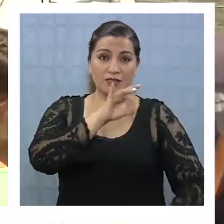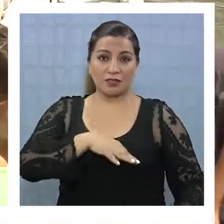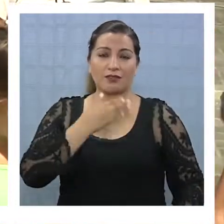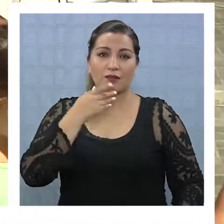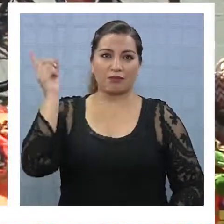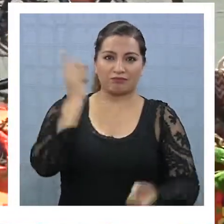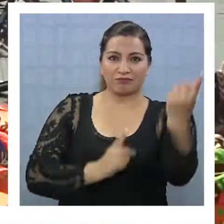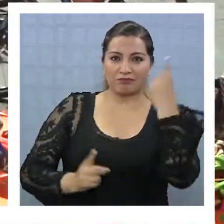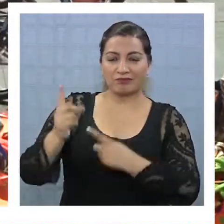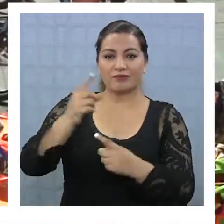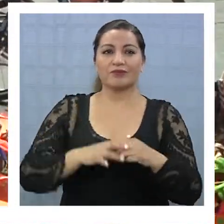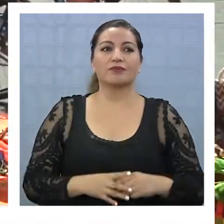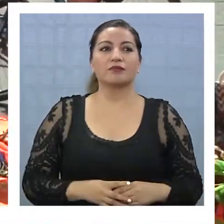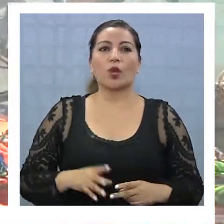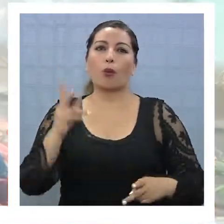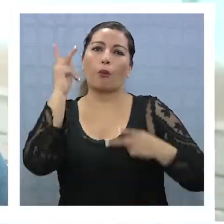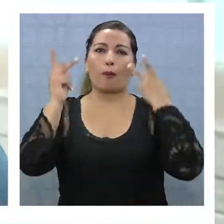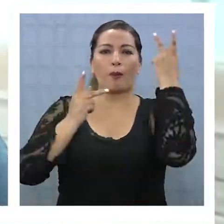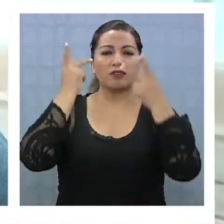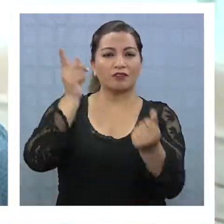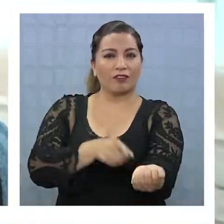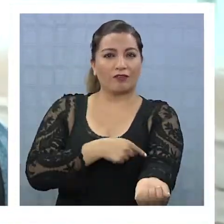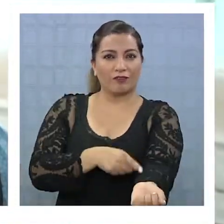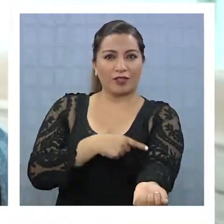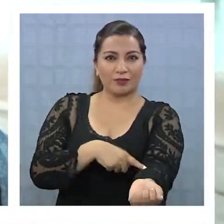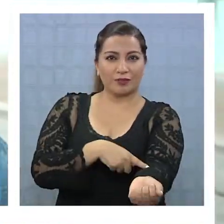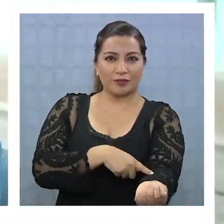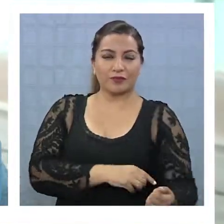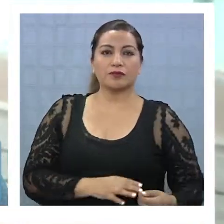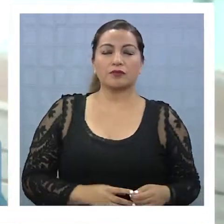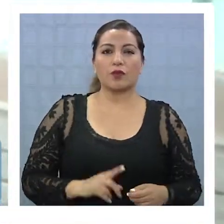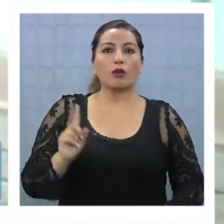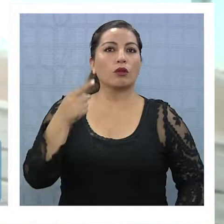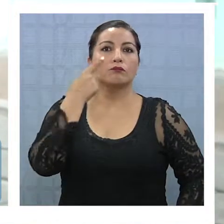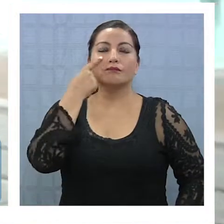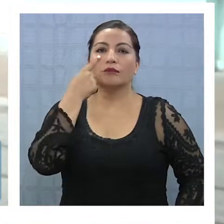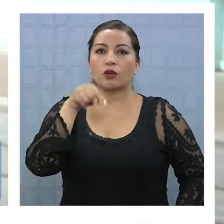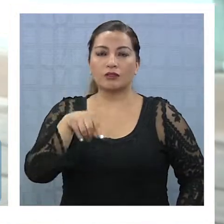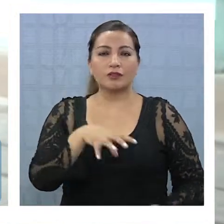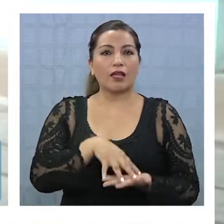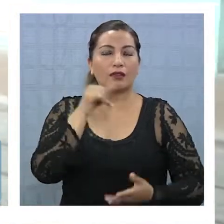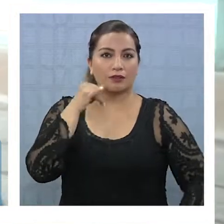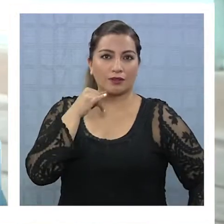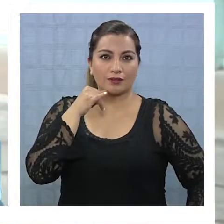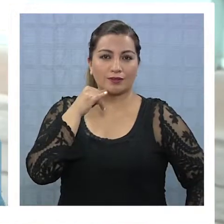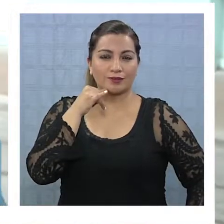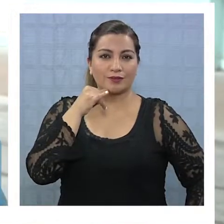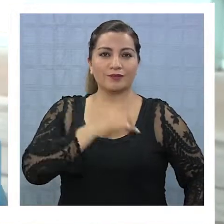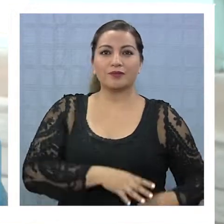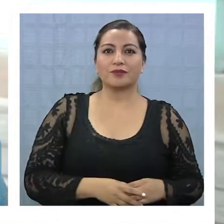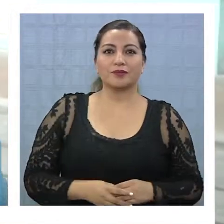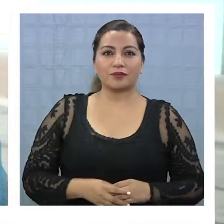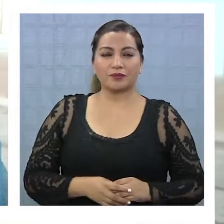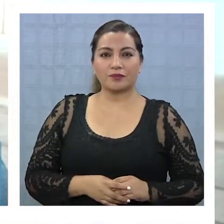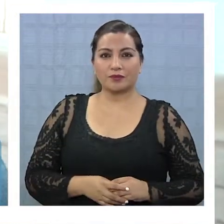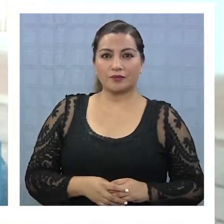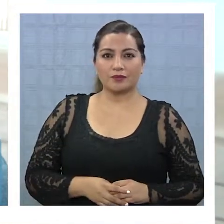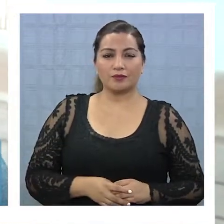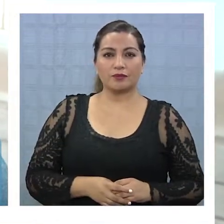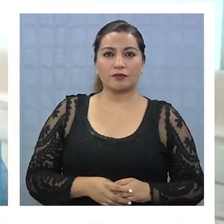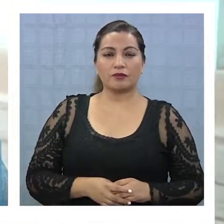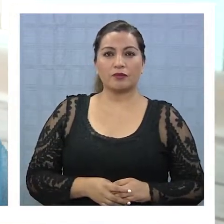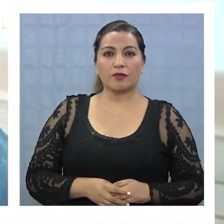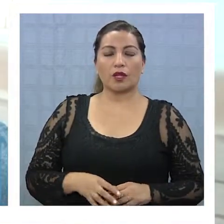distintas regiones. La verdad es que fue un paseo familiar. No conocía esta región, no conocía